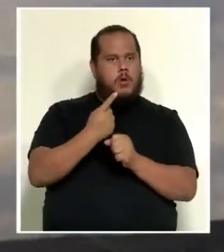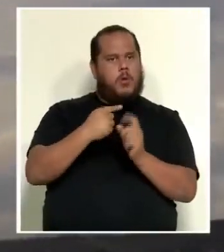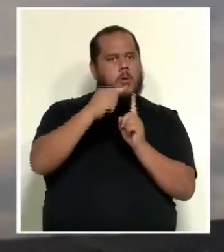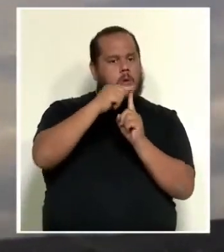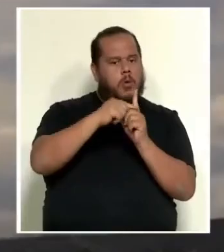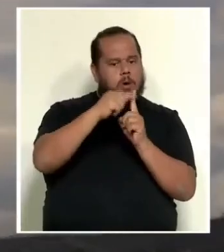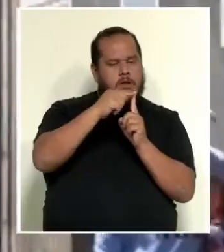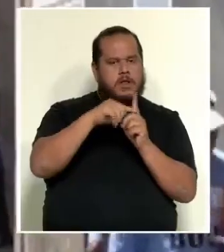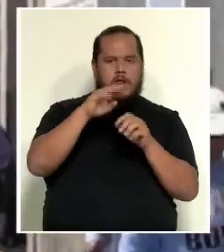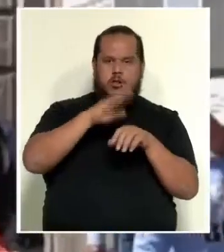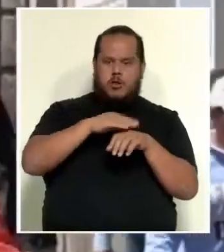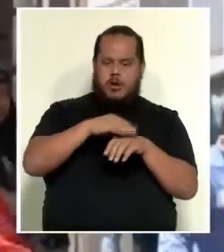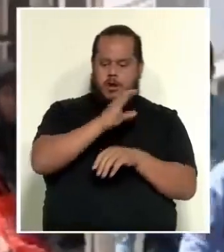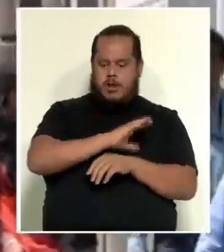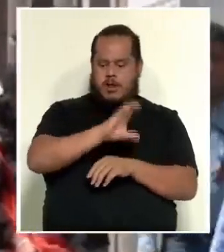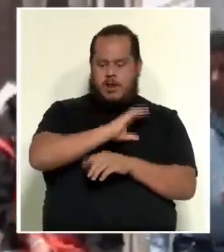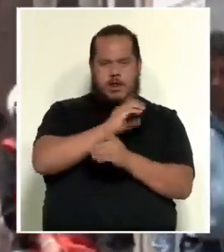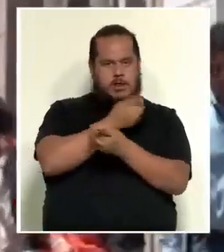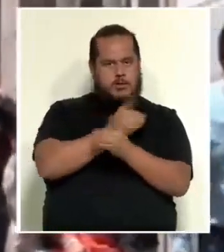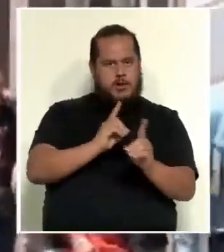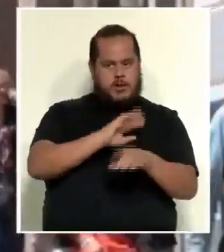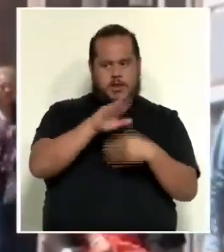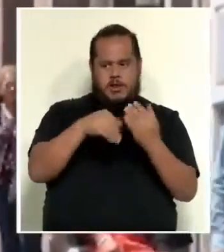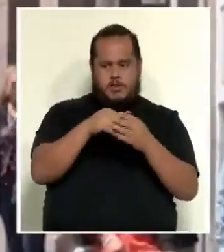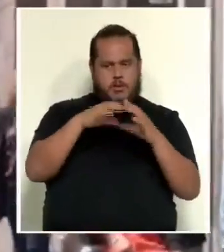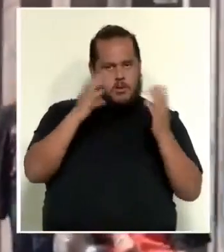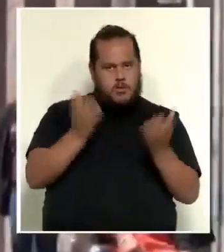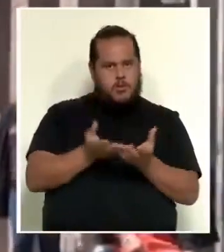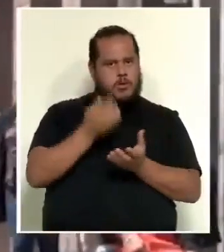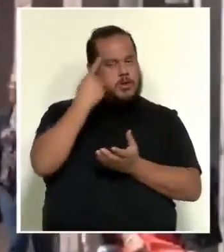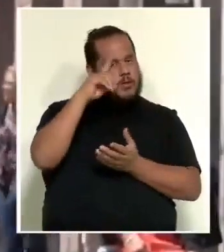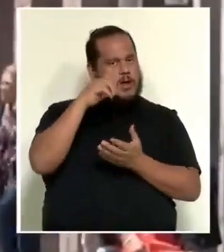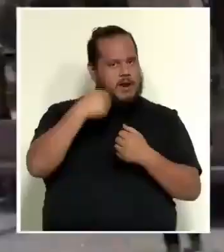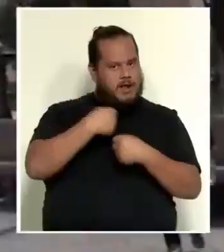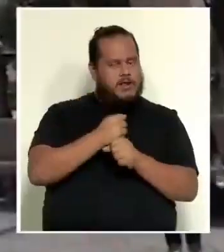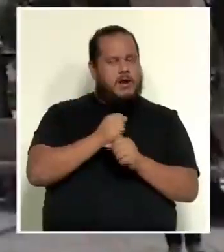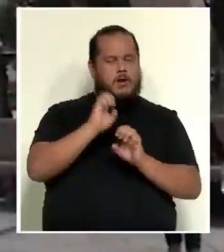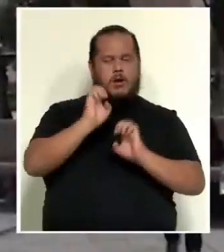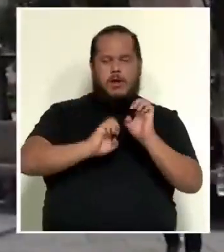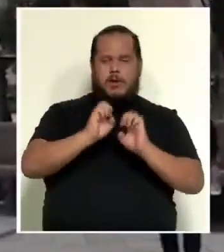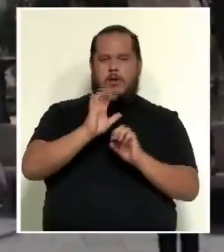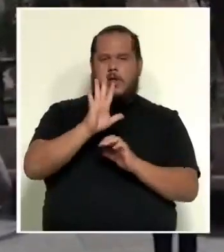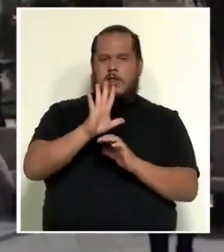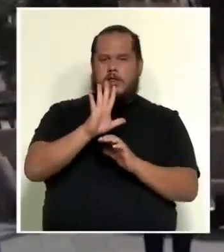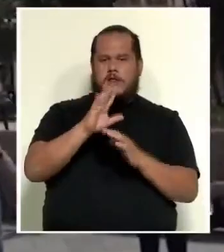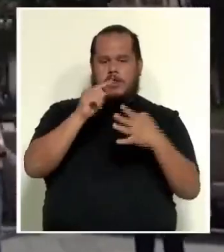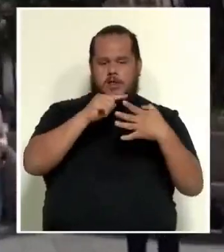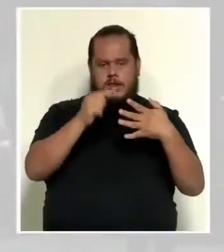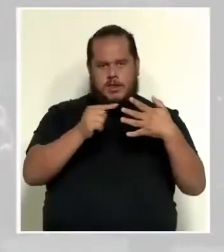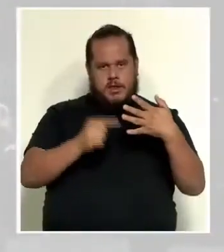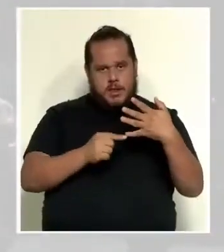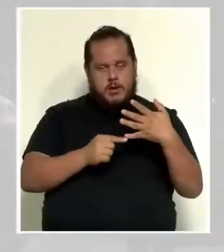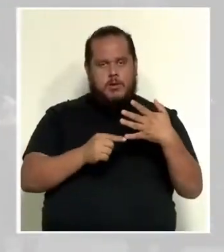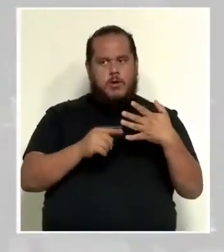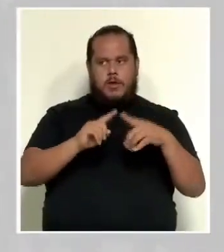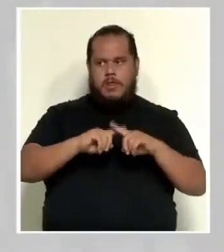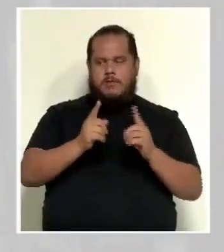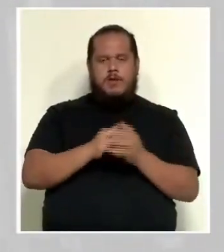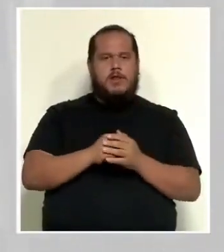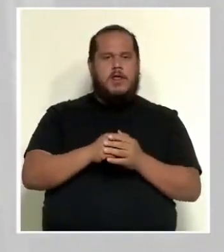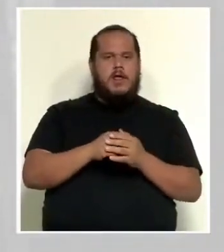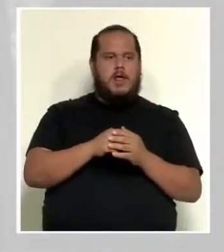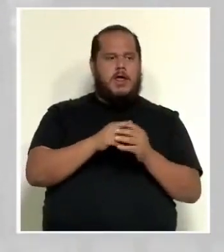índice sobre la calidad democrática en el mundo y para hacerlo evalúa 5 criterios diferentes: